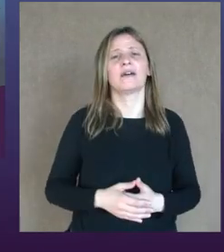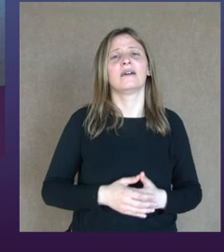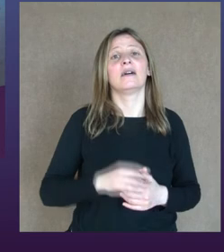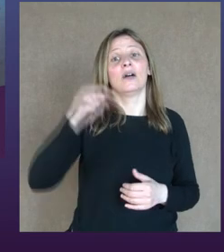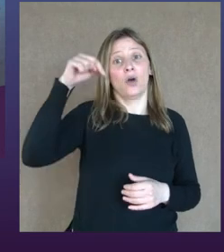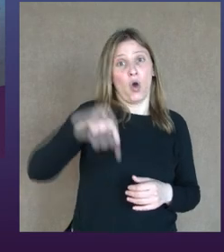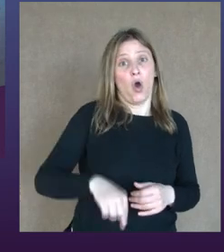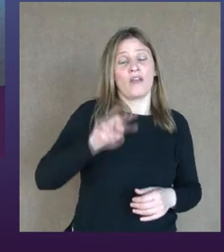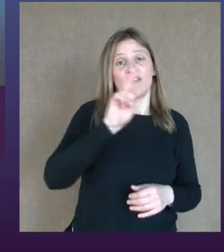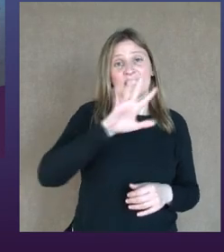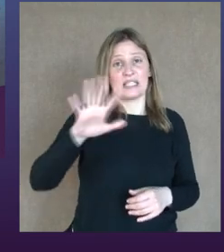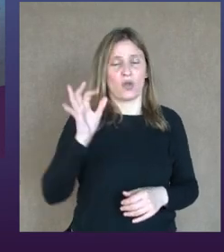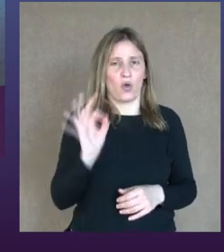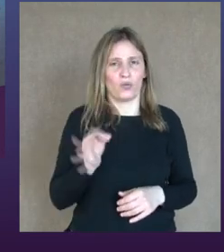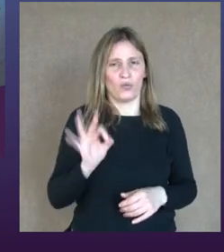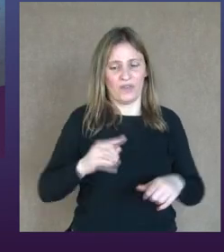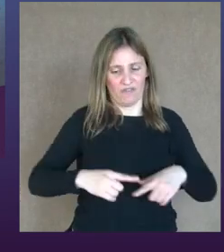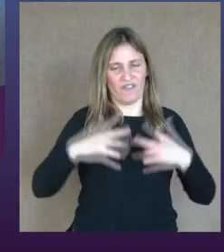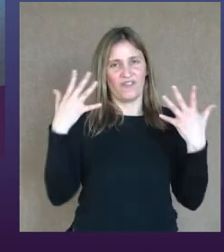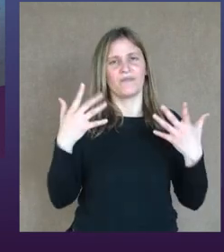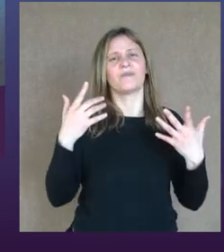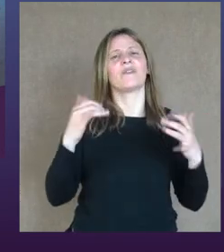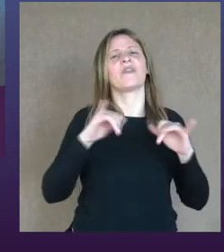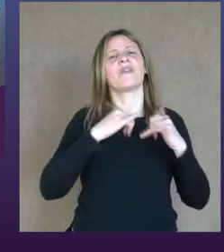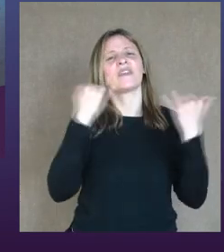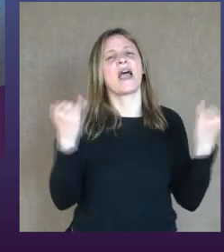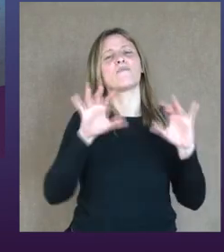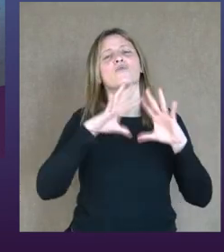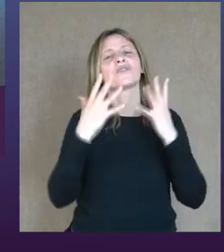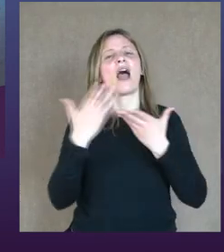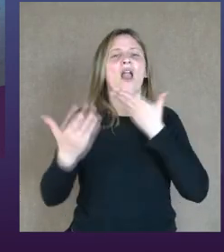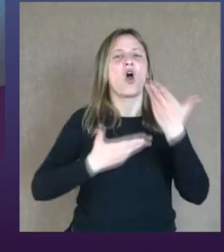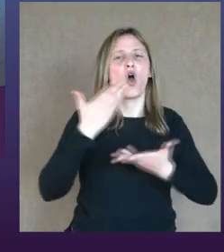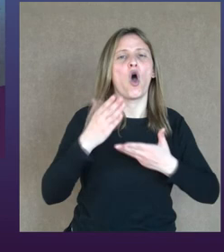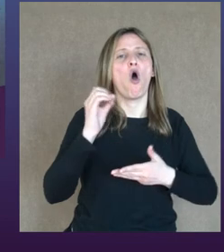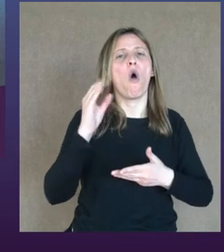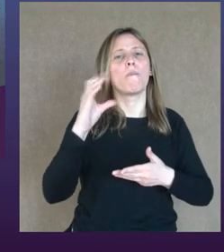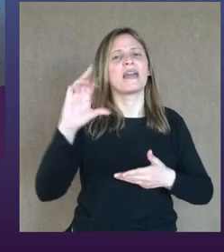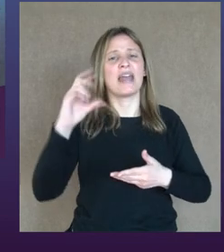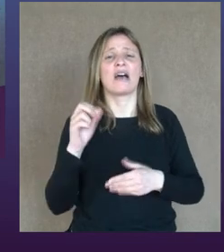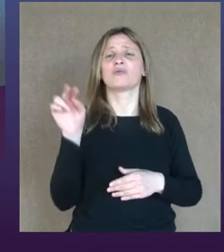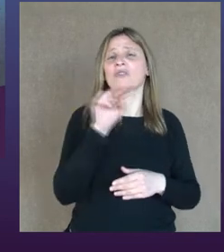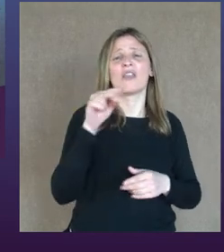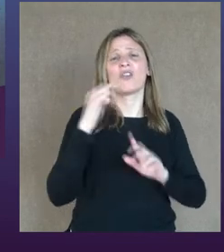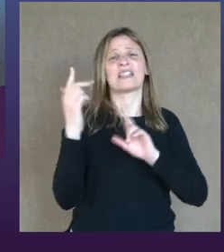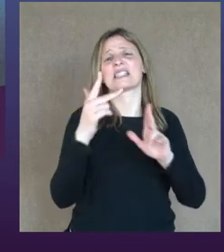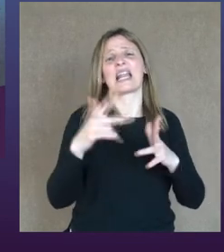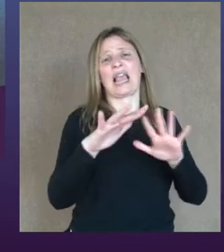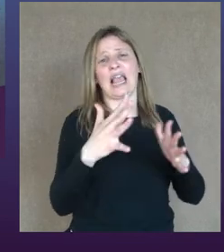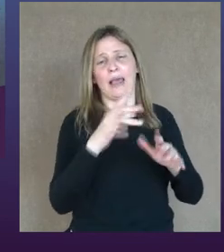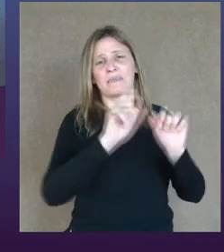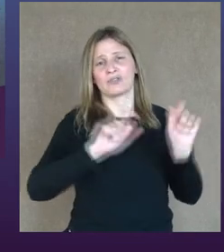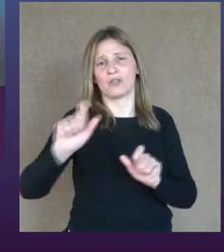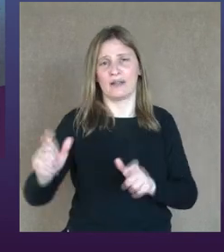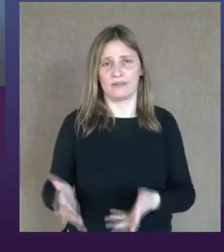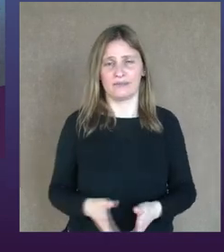Hoy 25 de octubre se celebra el Día Mundial de la Ópera. ¿Qué mensaje les gustaría dejar al público?